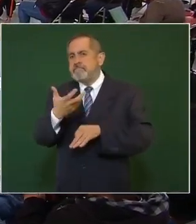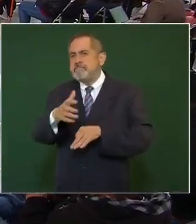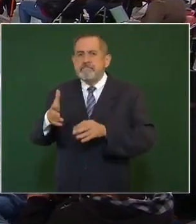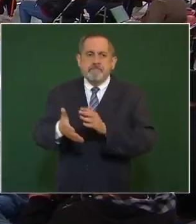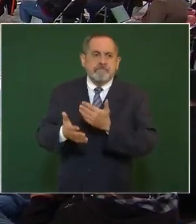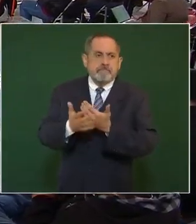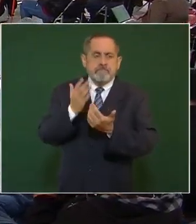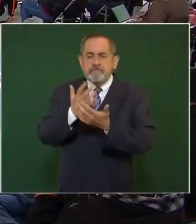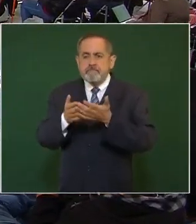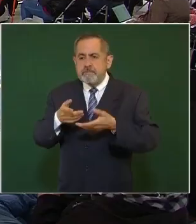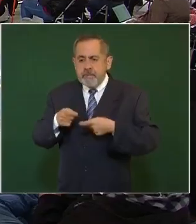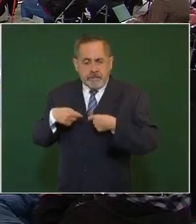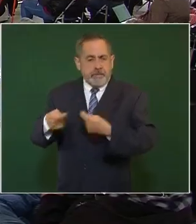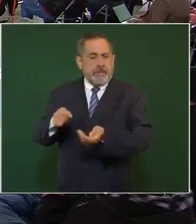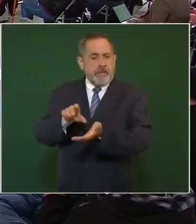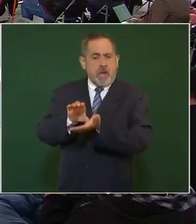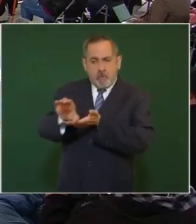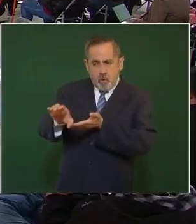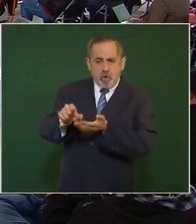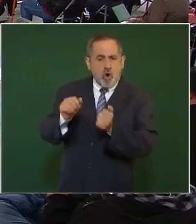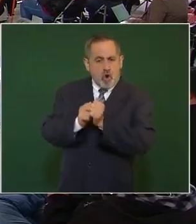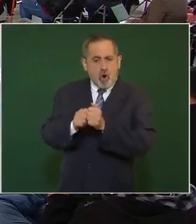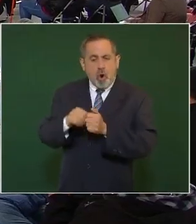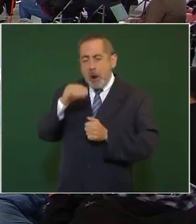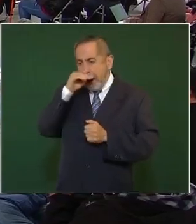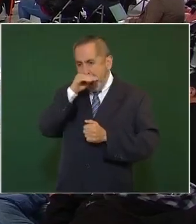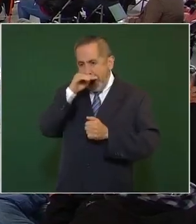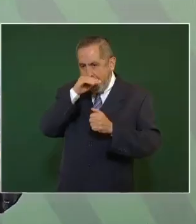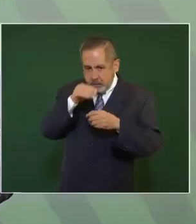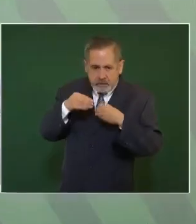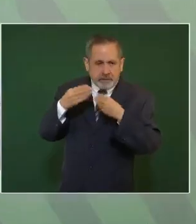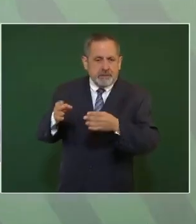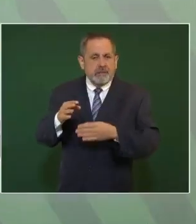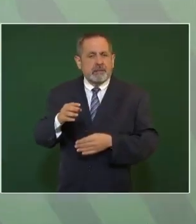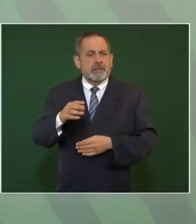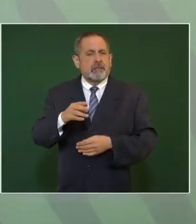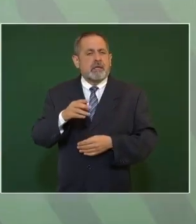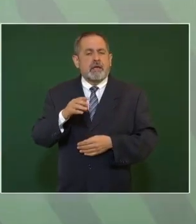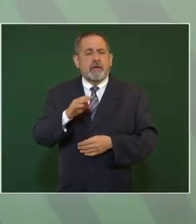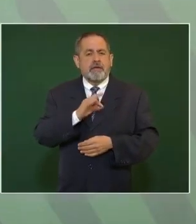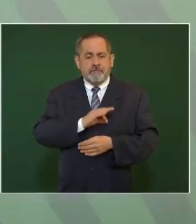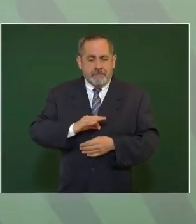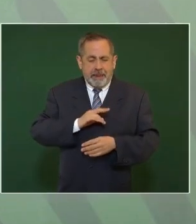además de un apoyo directo, reciben de manera gratuita sus fertilizantes.